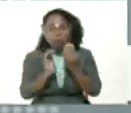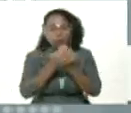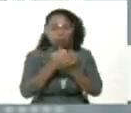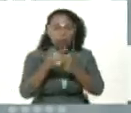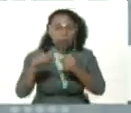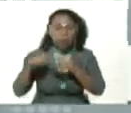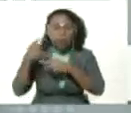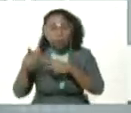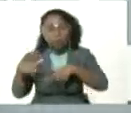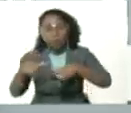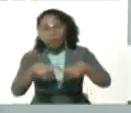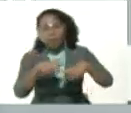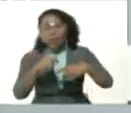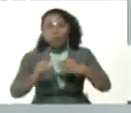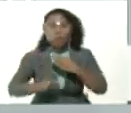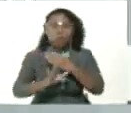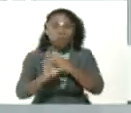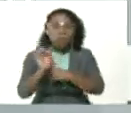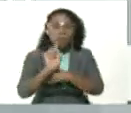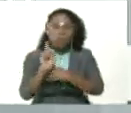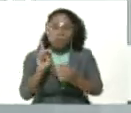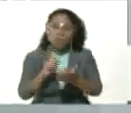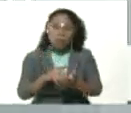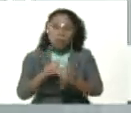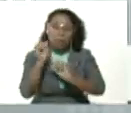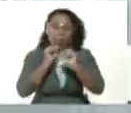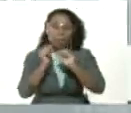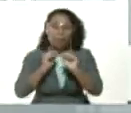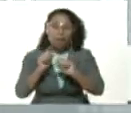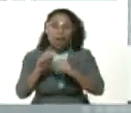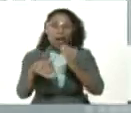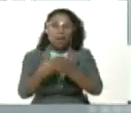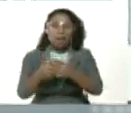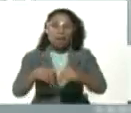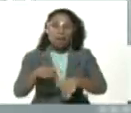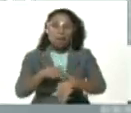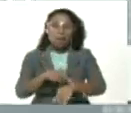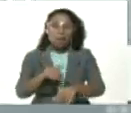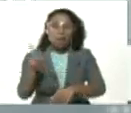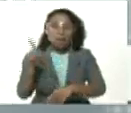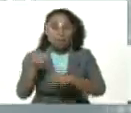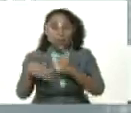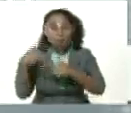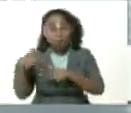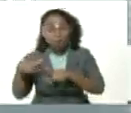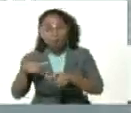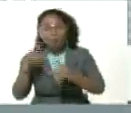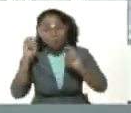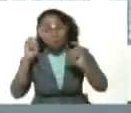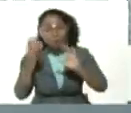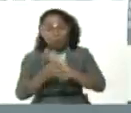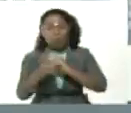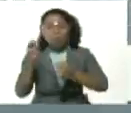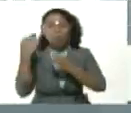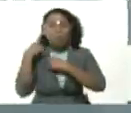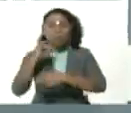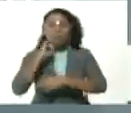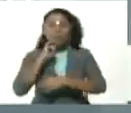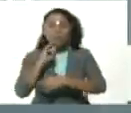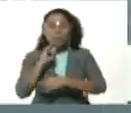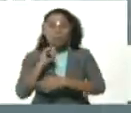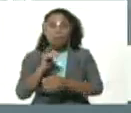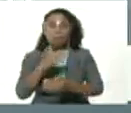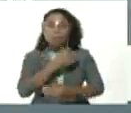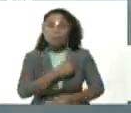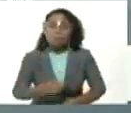sectores donde todavía no ha llegado maquinaria hasta a esta hora. Y por otro lado, sí tenemos responsablemente que informarle,